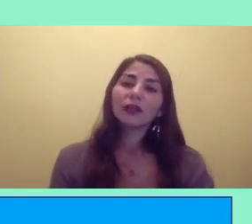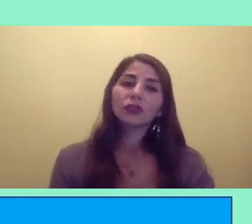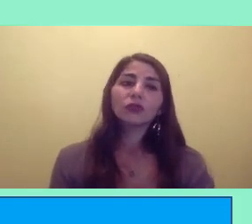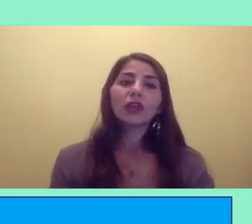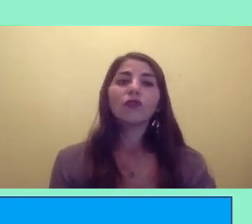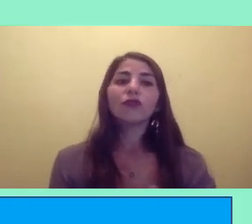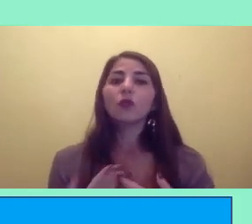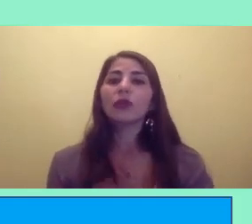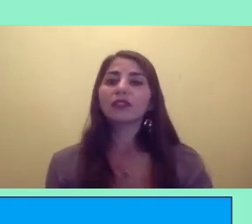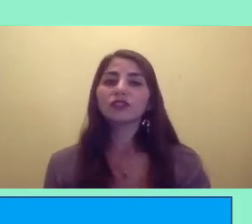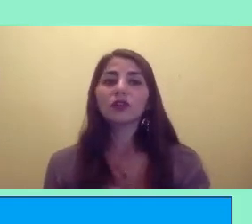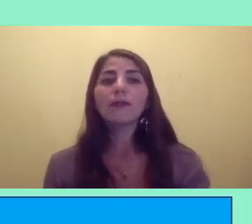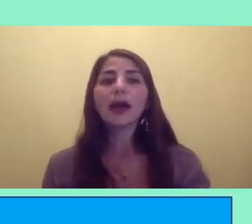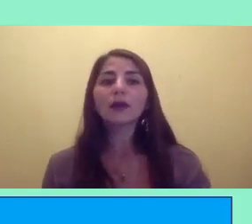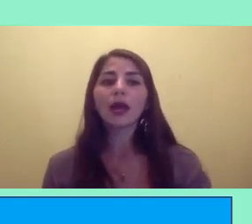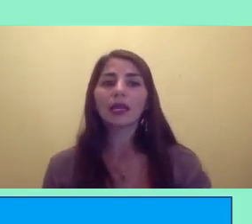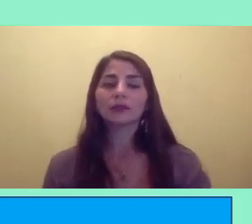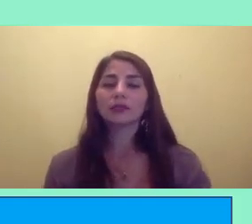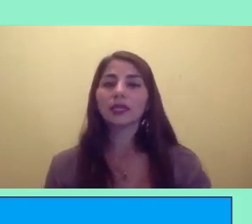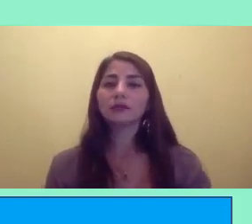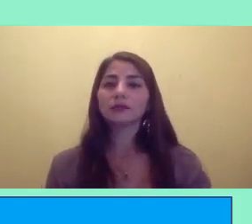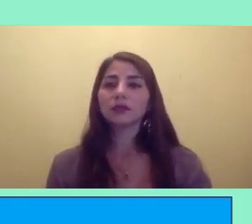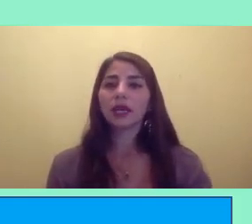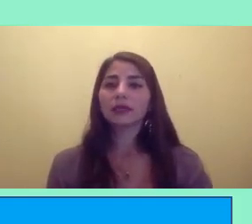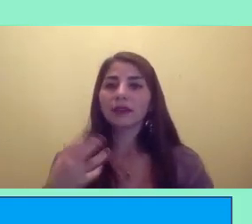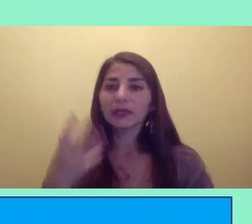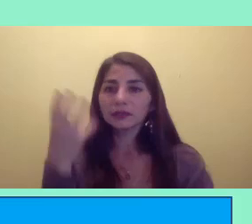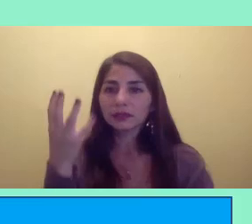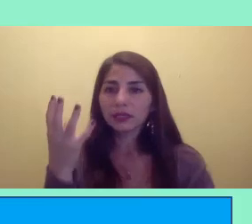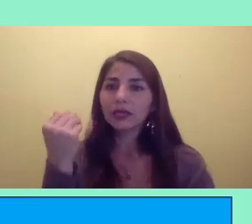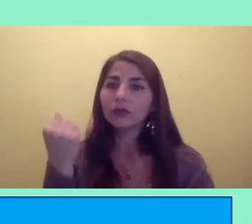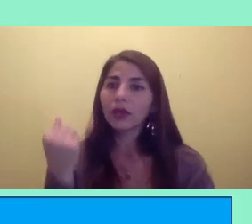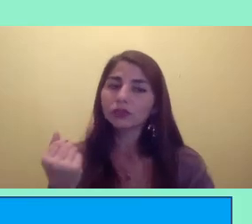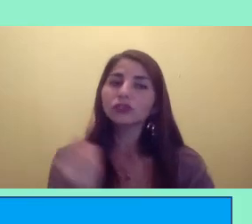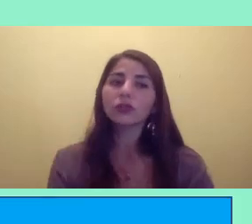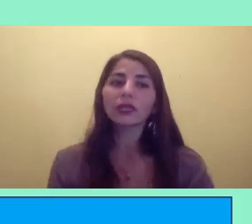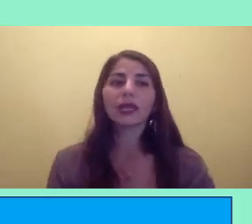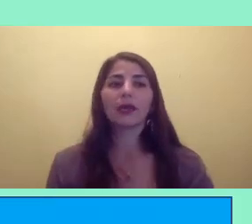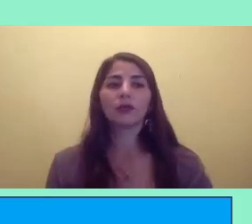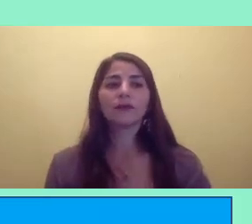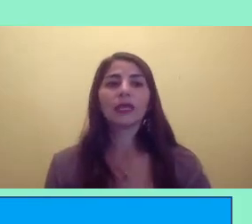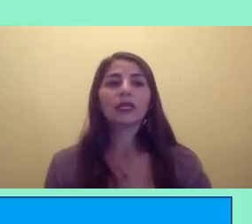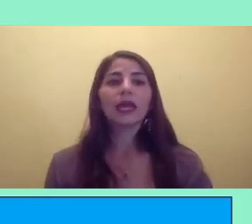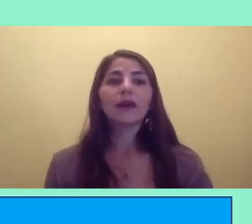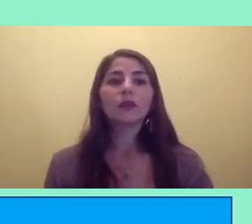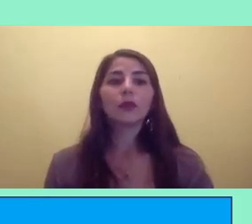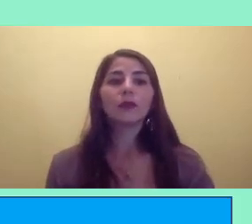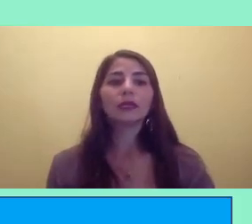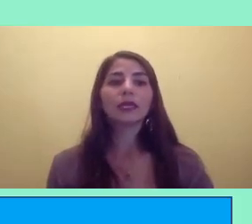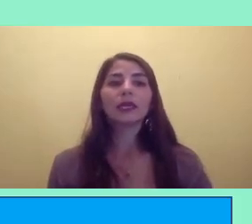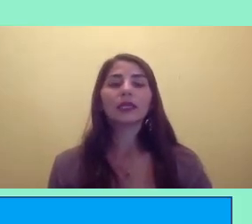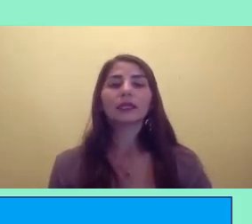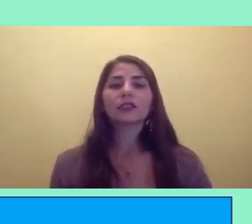del alfabeto en una configuración manual, ¿ya? A través de una posición de la mano. Ya